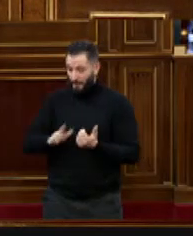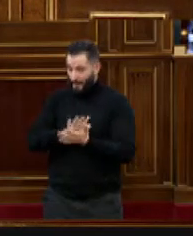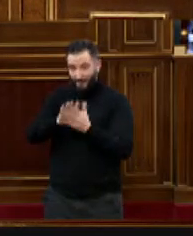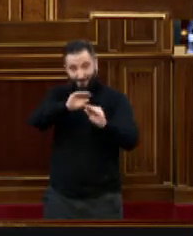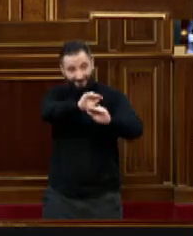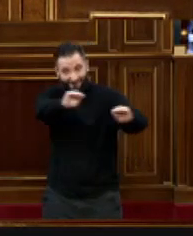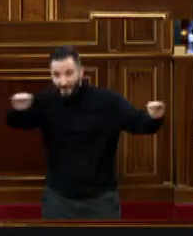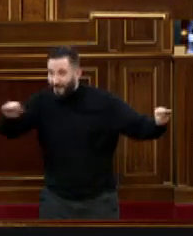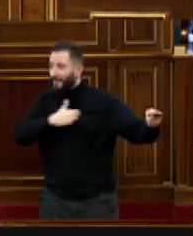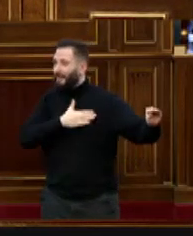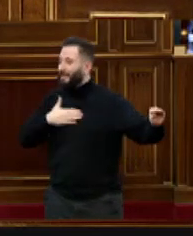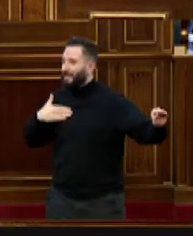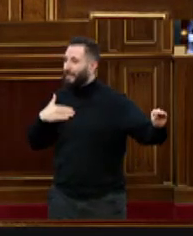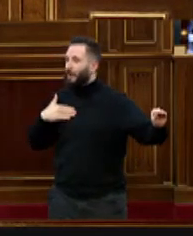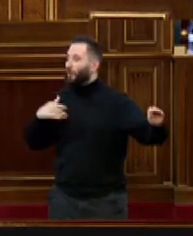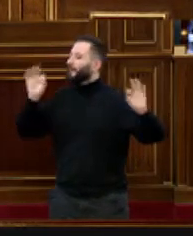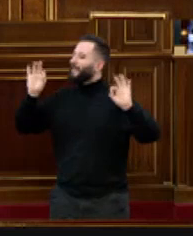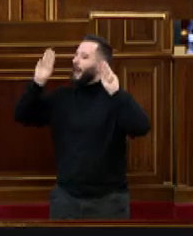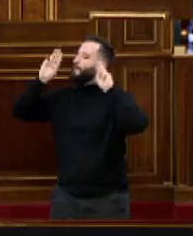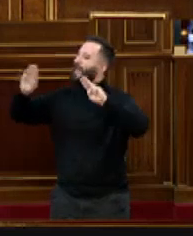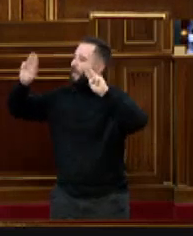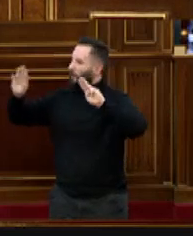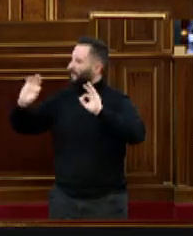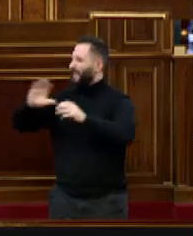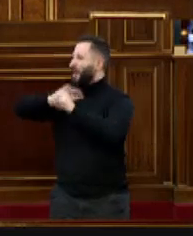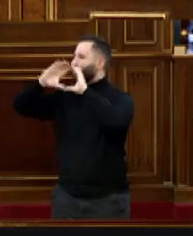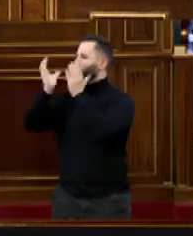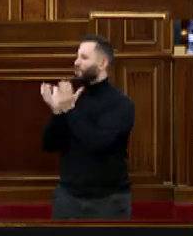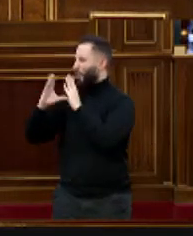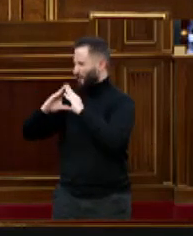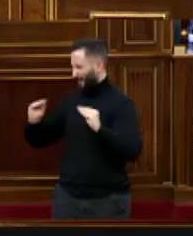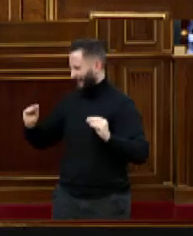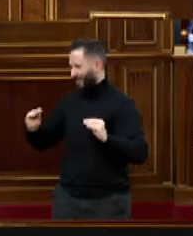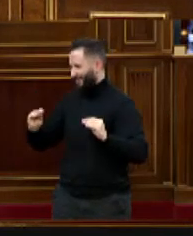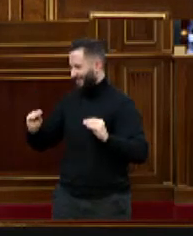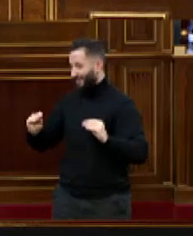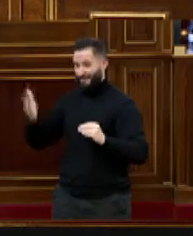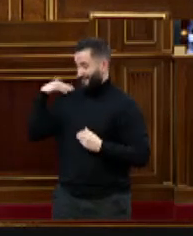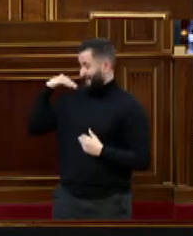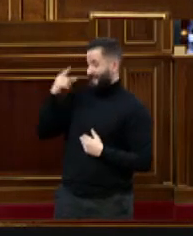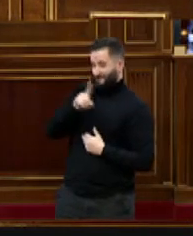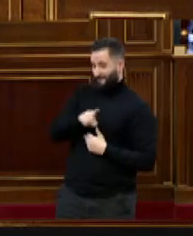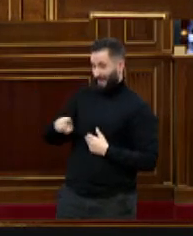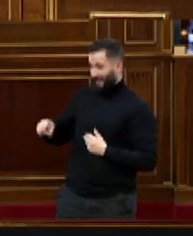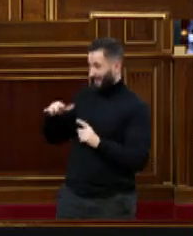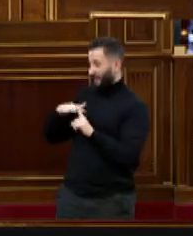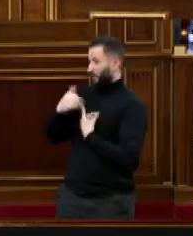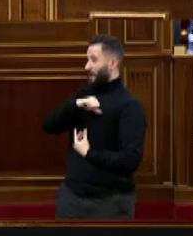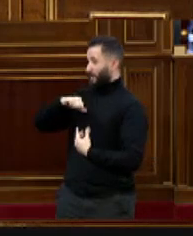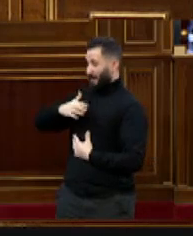a las al mundo a la pedagogía al mundo de la universidad No yo hace unos meses por situaciones personales